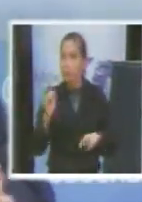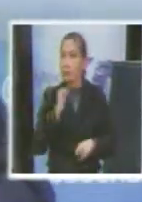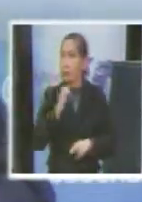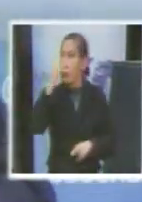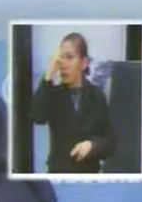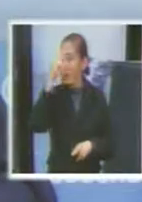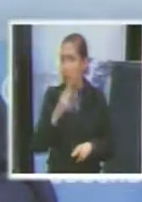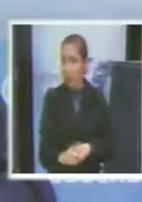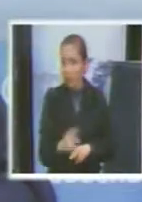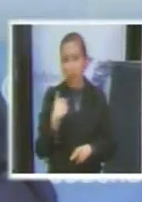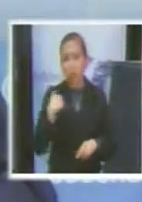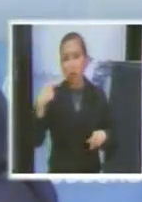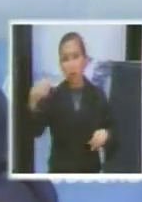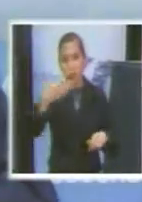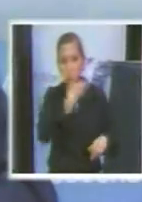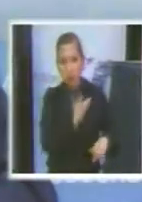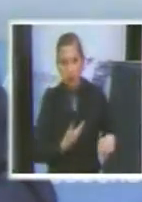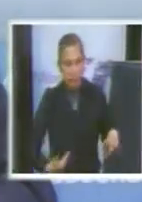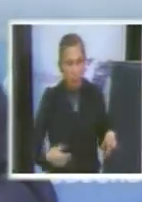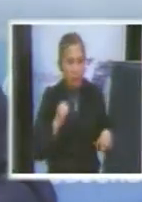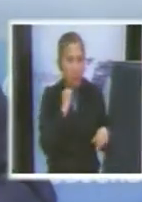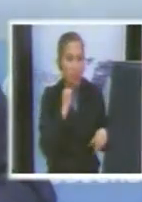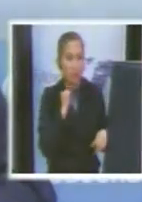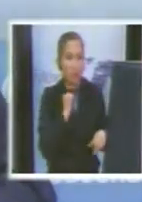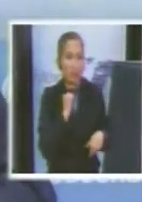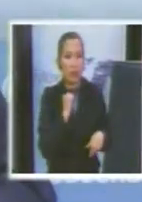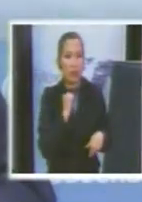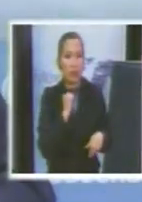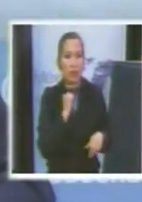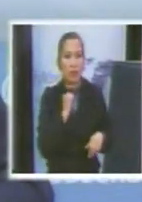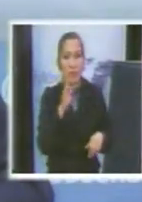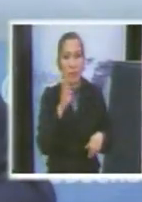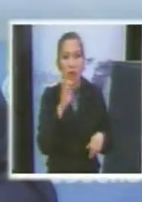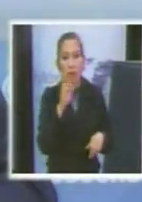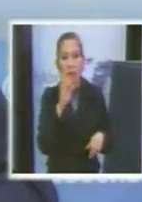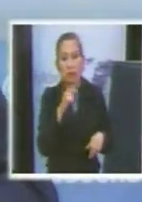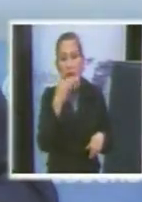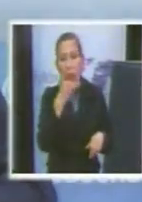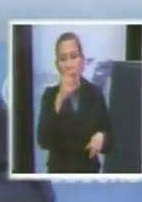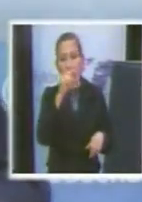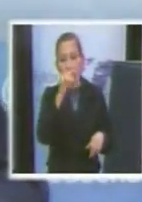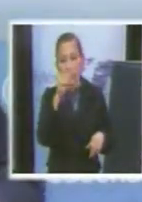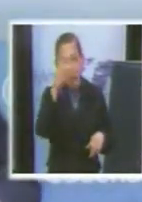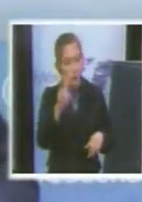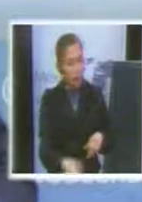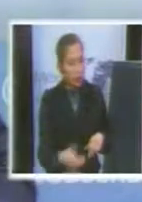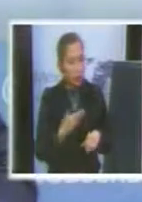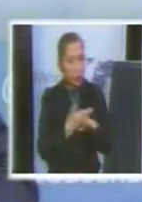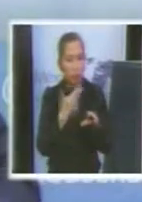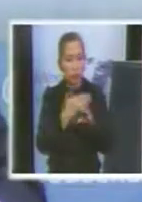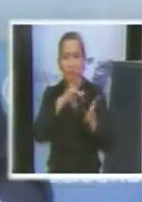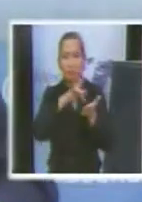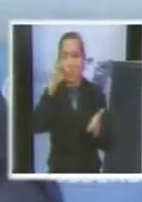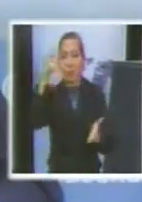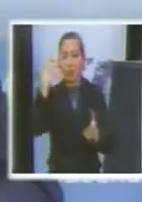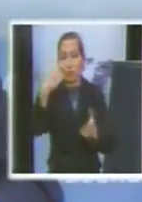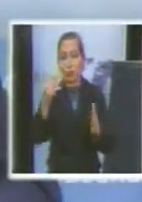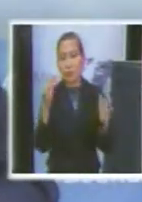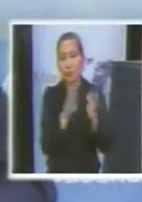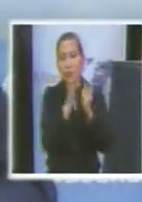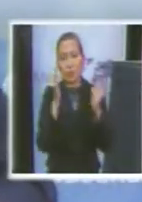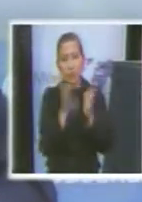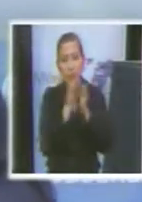la República, de su presidente, del senador Barbosa Huerta, de verdad estamos muy agradecidos por su